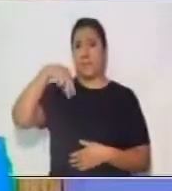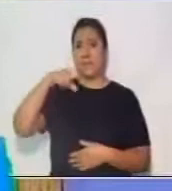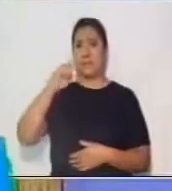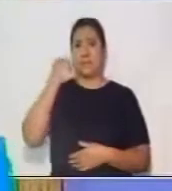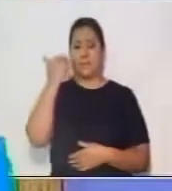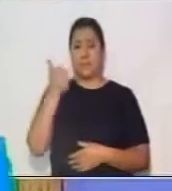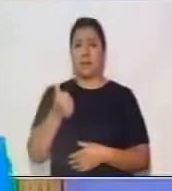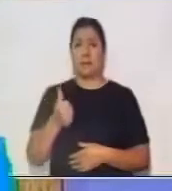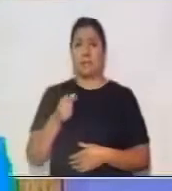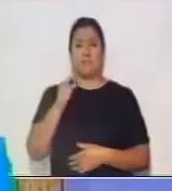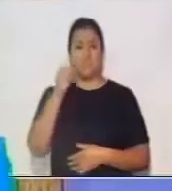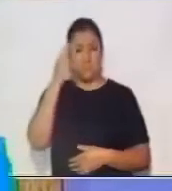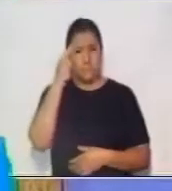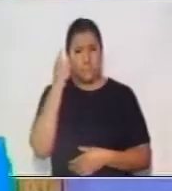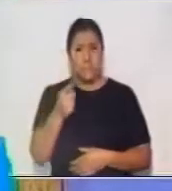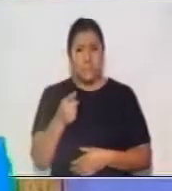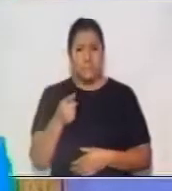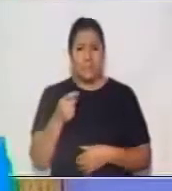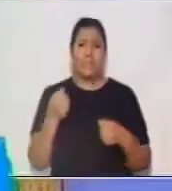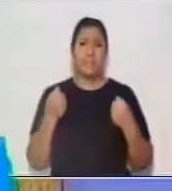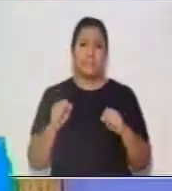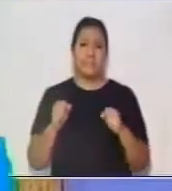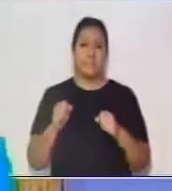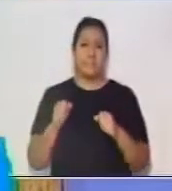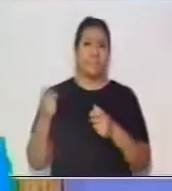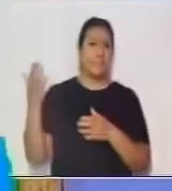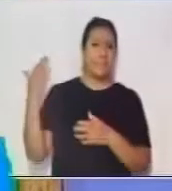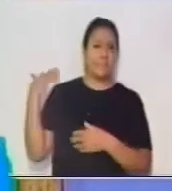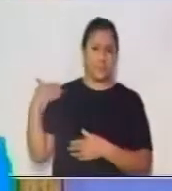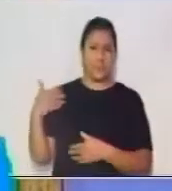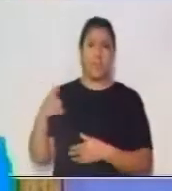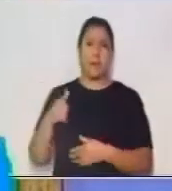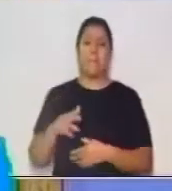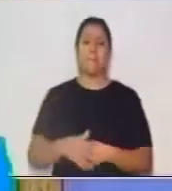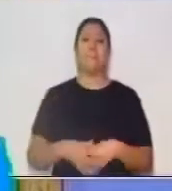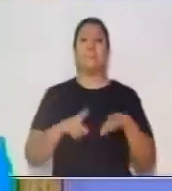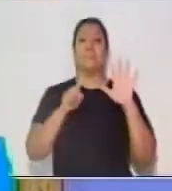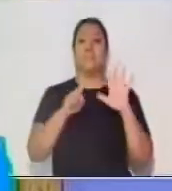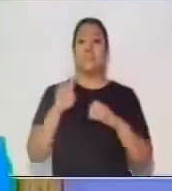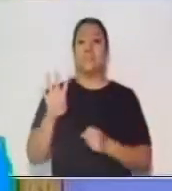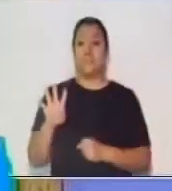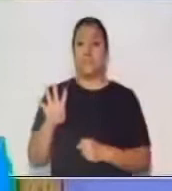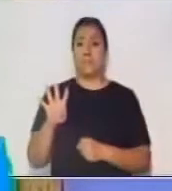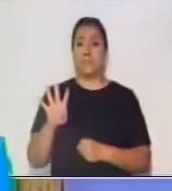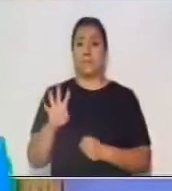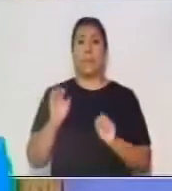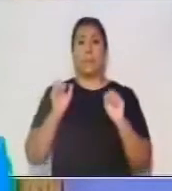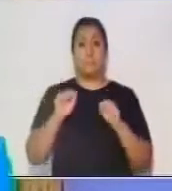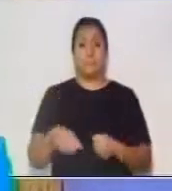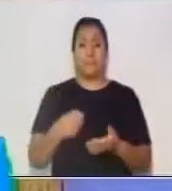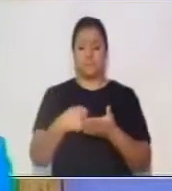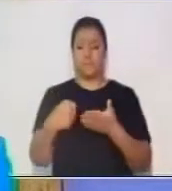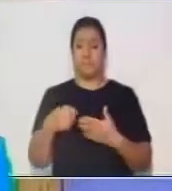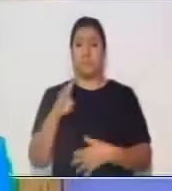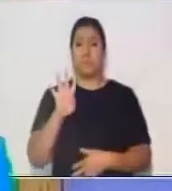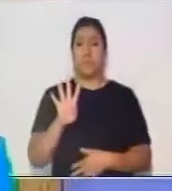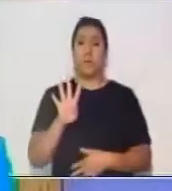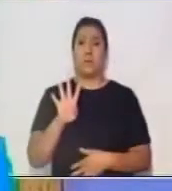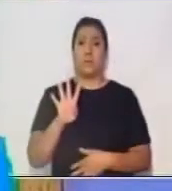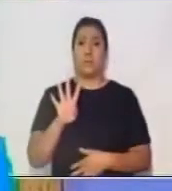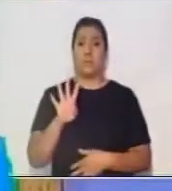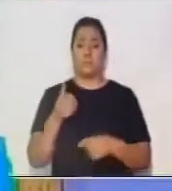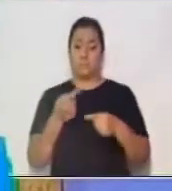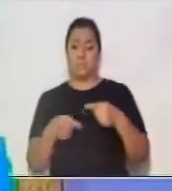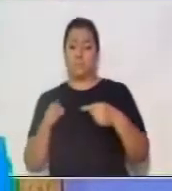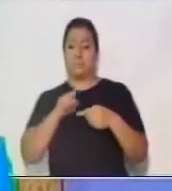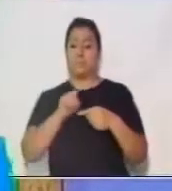No, a ver, Alex, es que no es que no quiera trabajar. Lo que pasa es que quiero más tiempo para estar con mis amigas. Quiero más tiempo